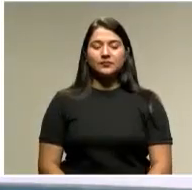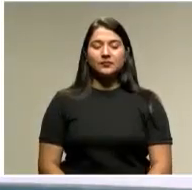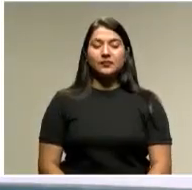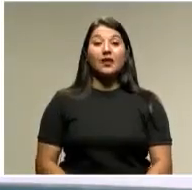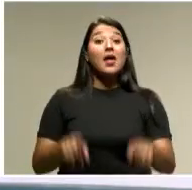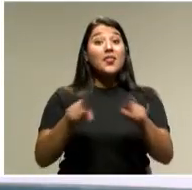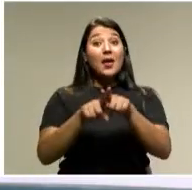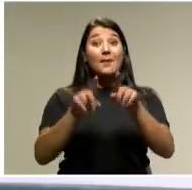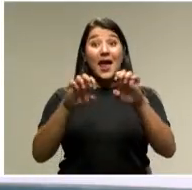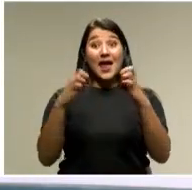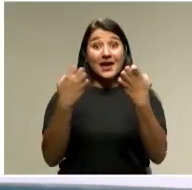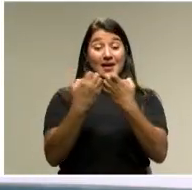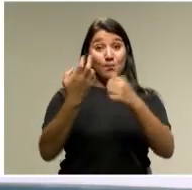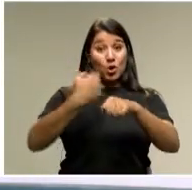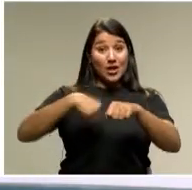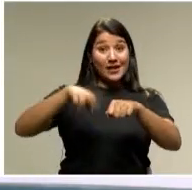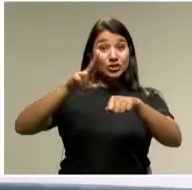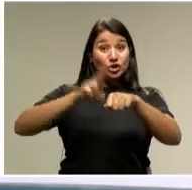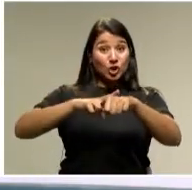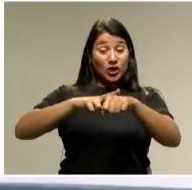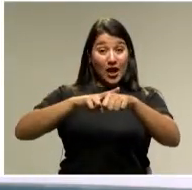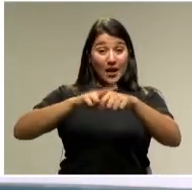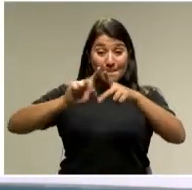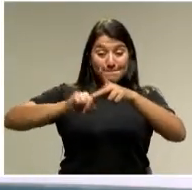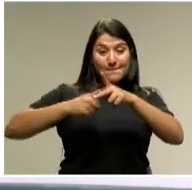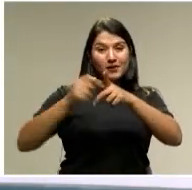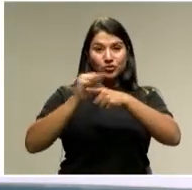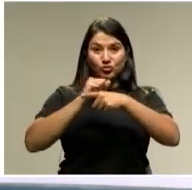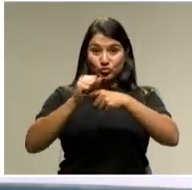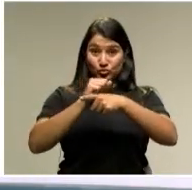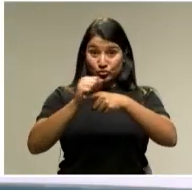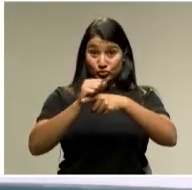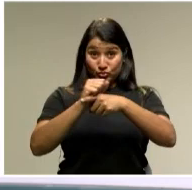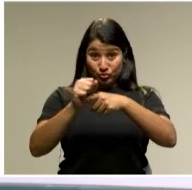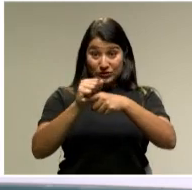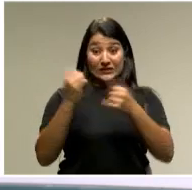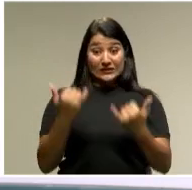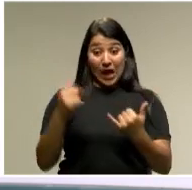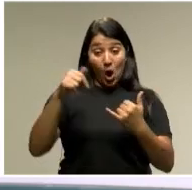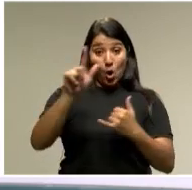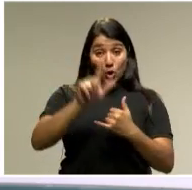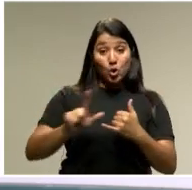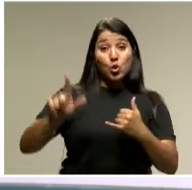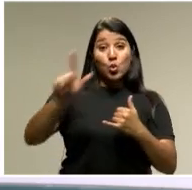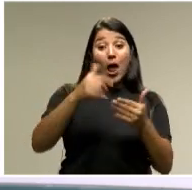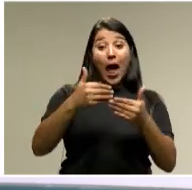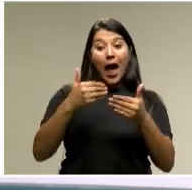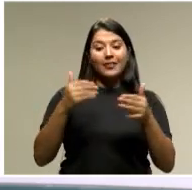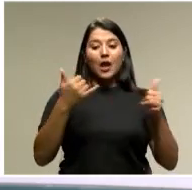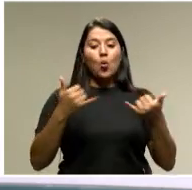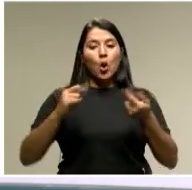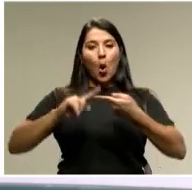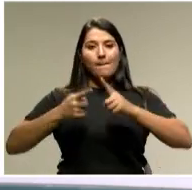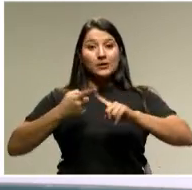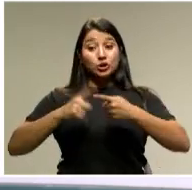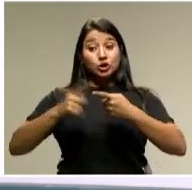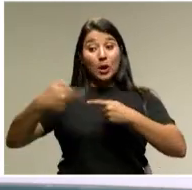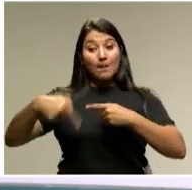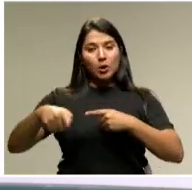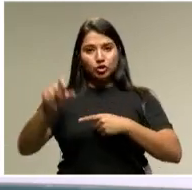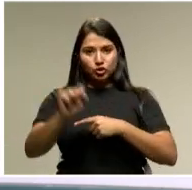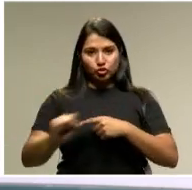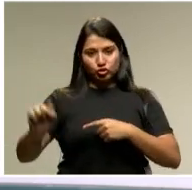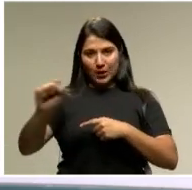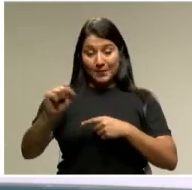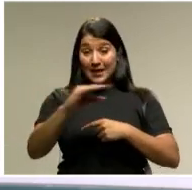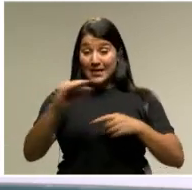Por cierto, la selección nacional arrancó sus prácticas ya este lunes de cara al amistoso que va a sostener el próximo sábado y